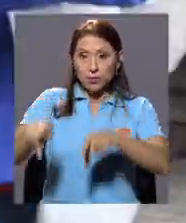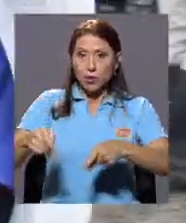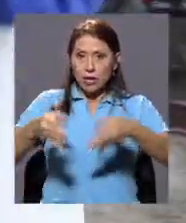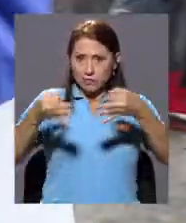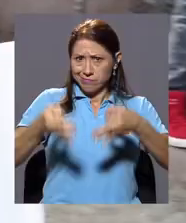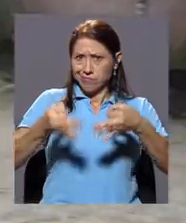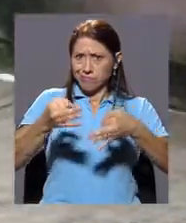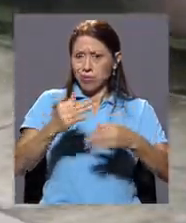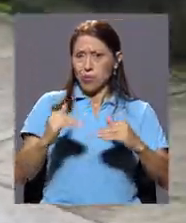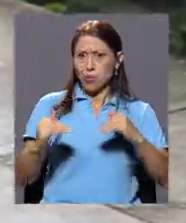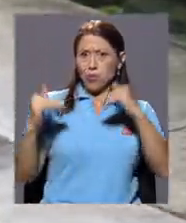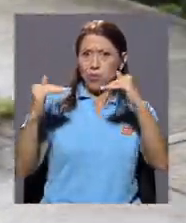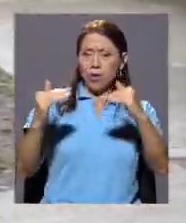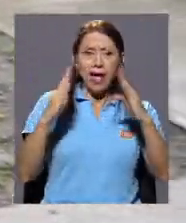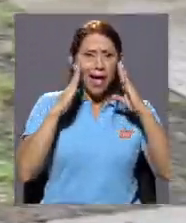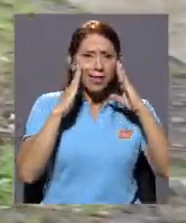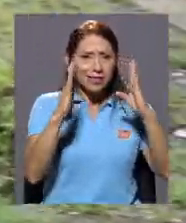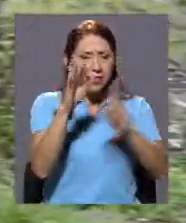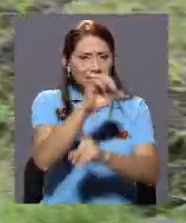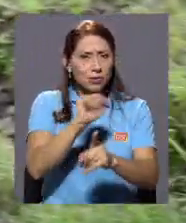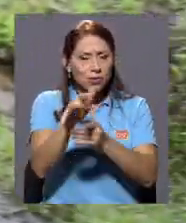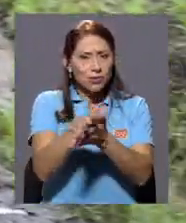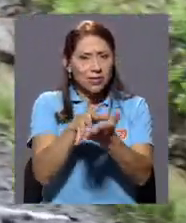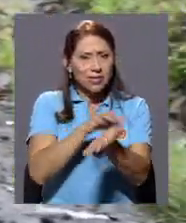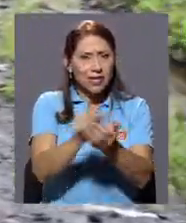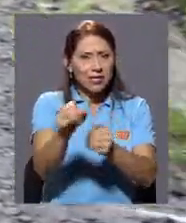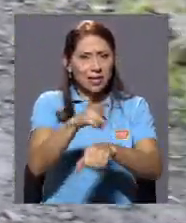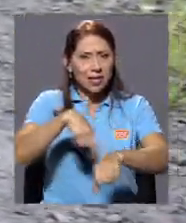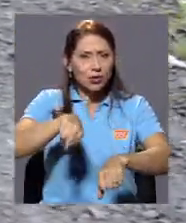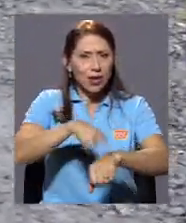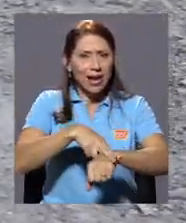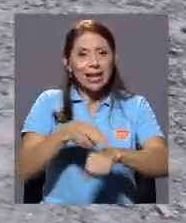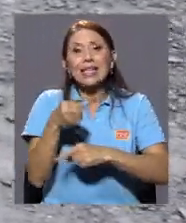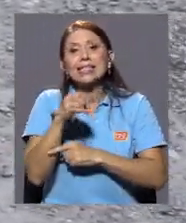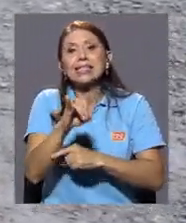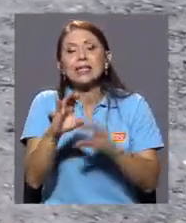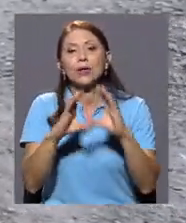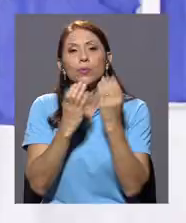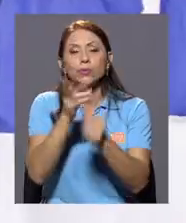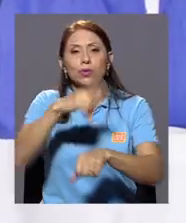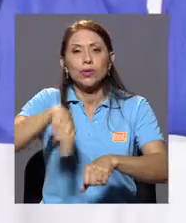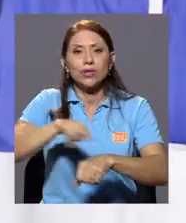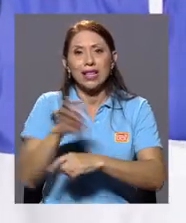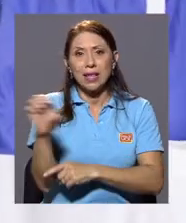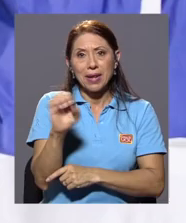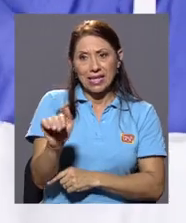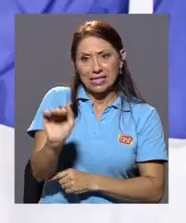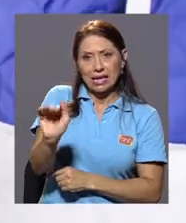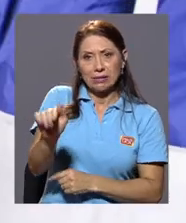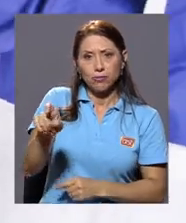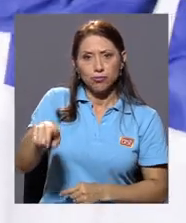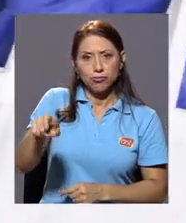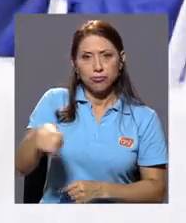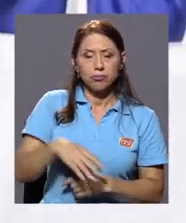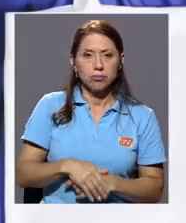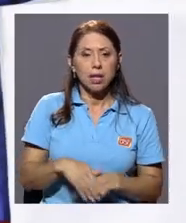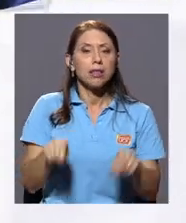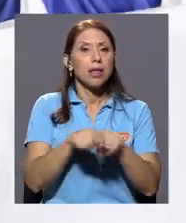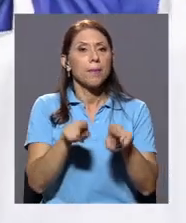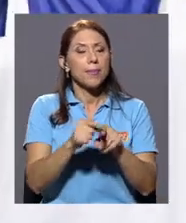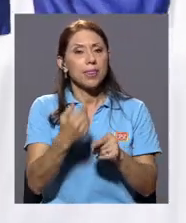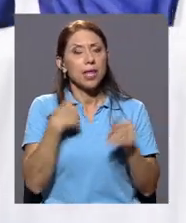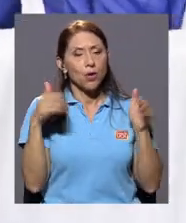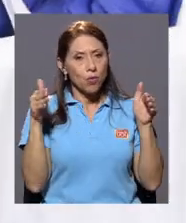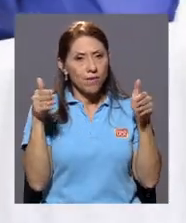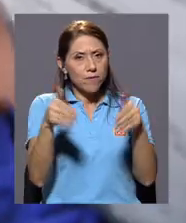brigada atiende situaciones de desastre nacional cuando es requerido por la Comisión Nacional de Emergencias. Sin embargo, posee un